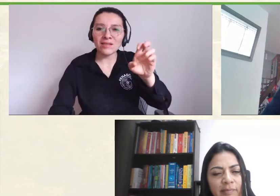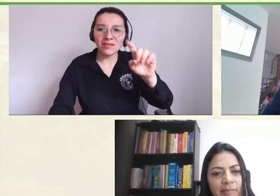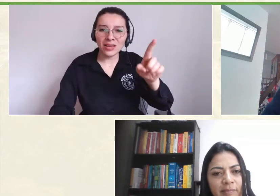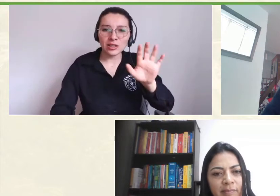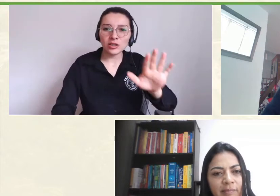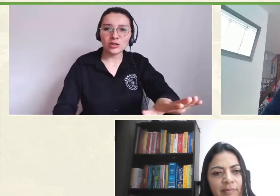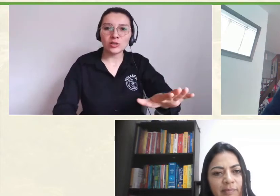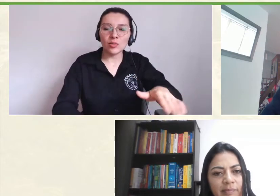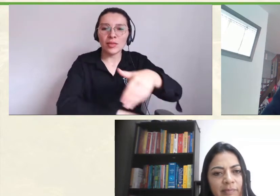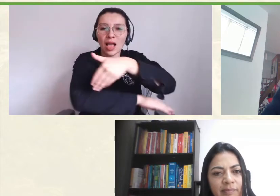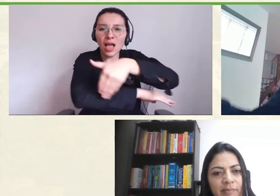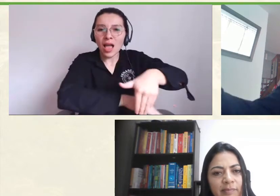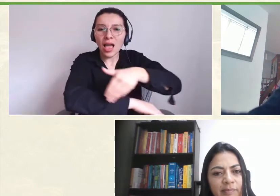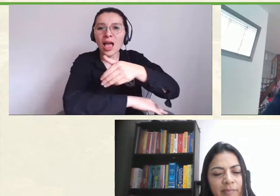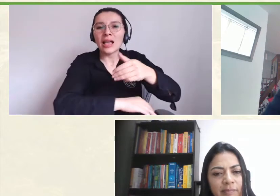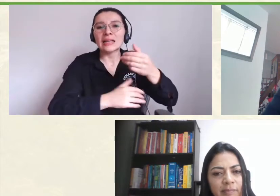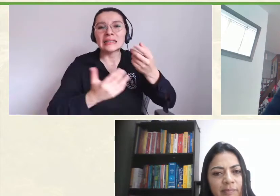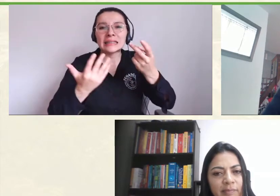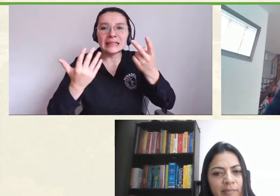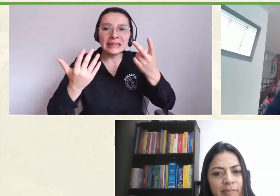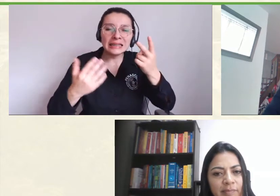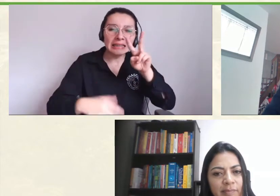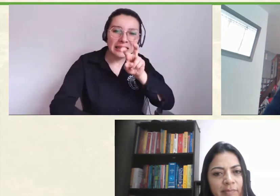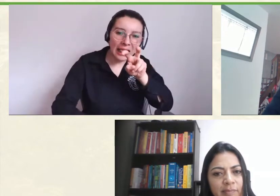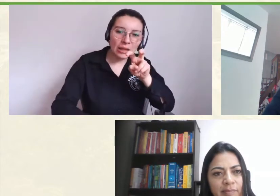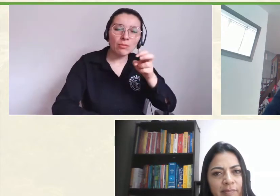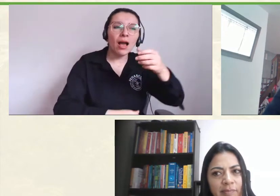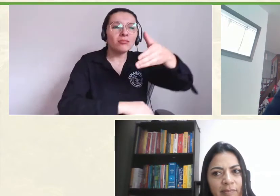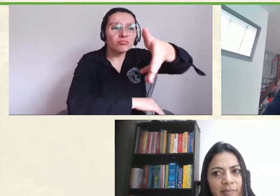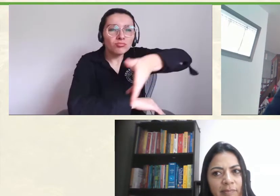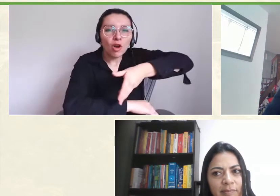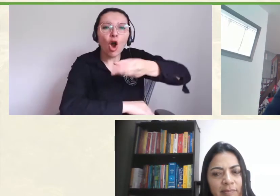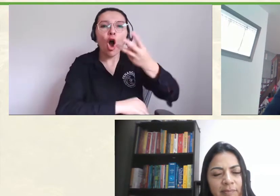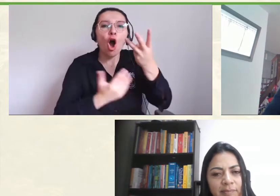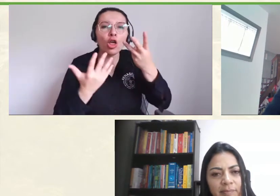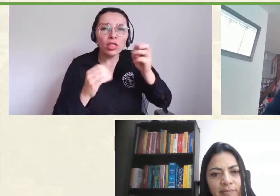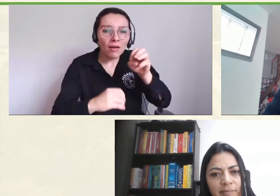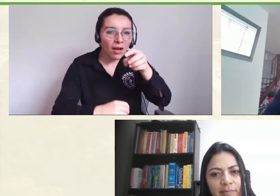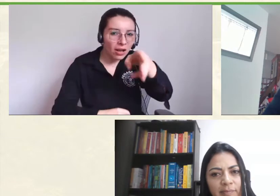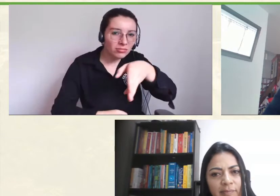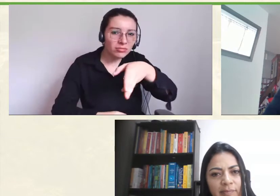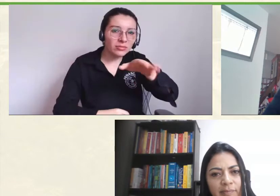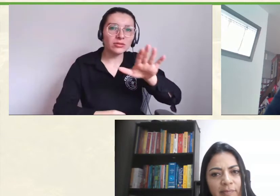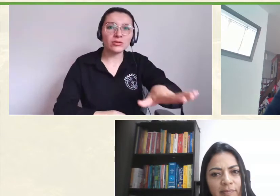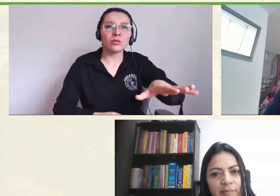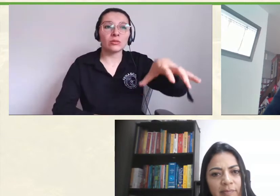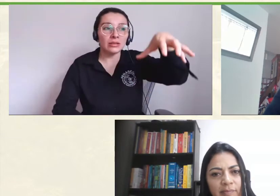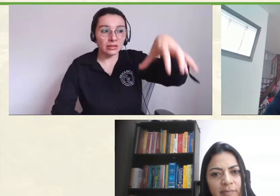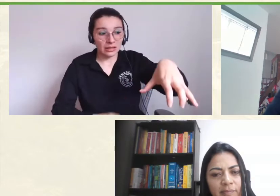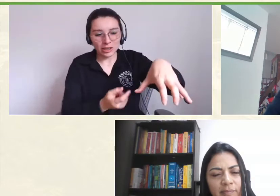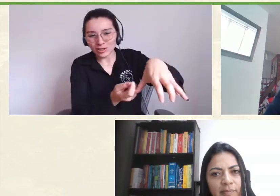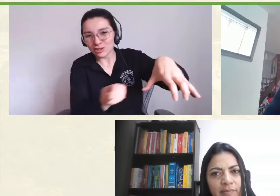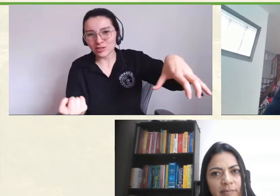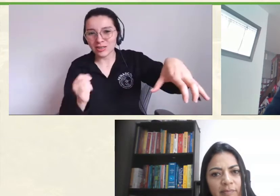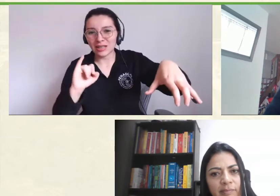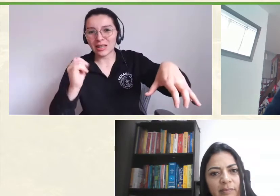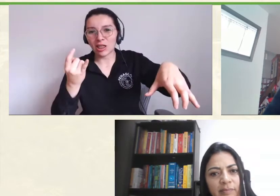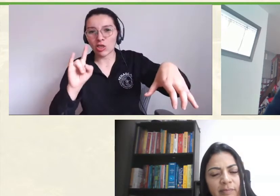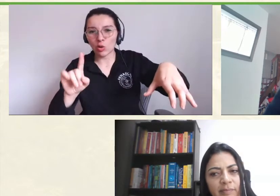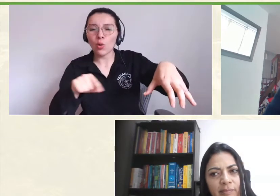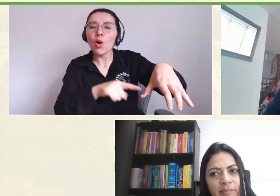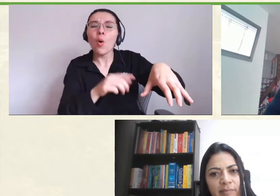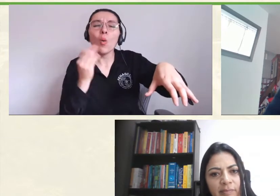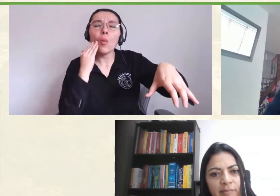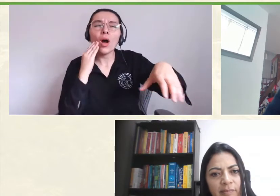20. Es muy cercano a la Iglesia de las Nieves, muy cercano al IDU. Y ese fue un ejercicio que se hizo en el